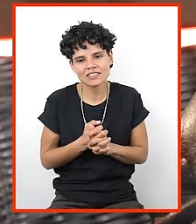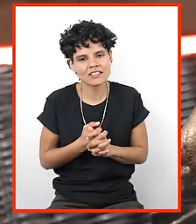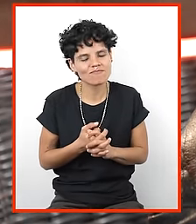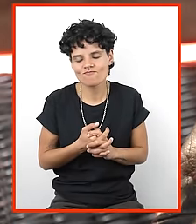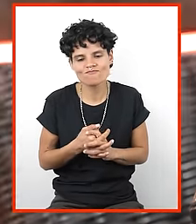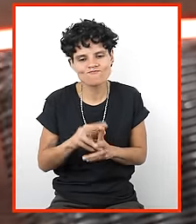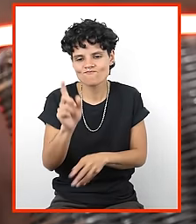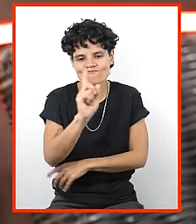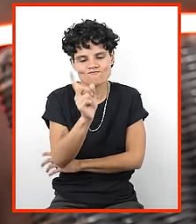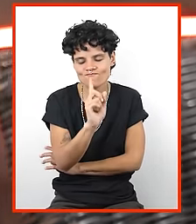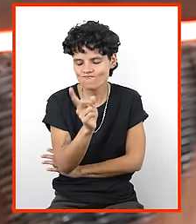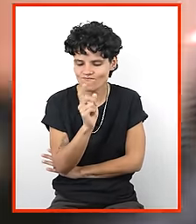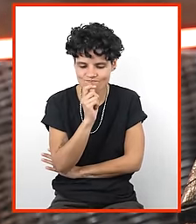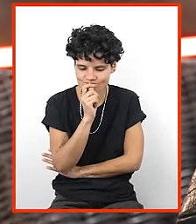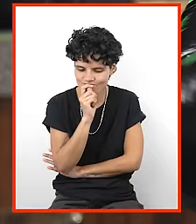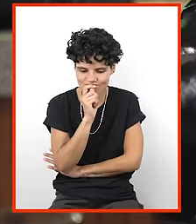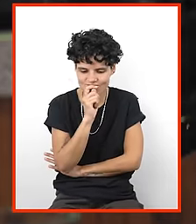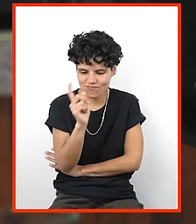Parece. No era Bombalé.